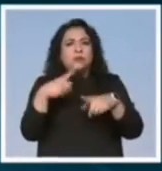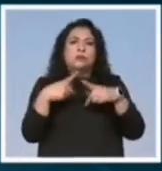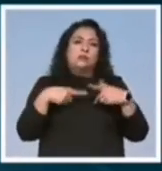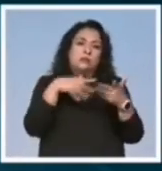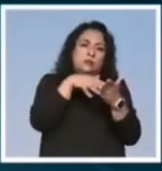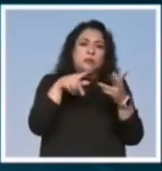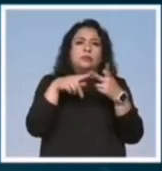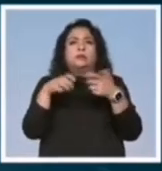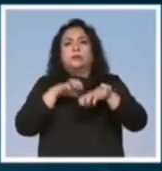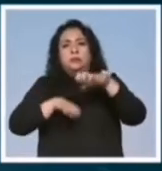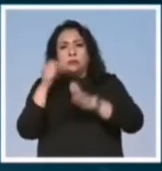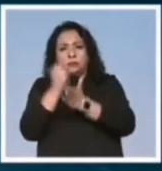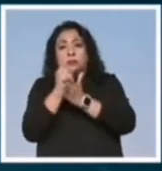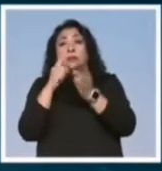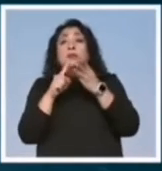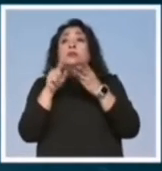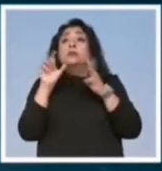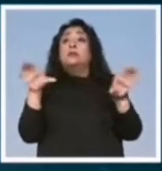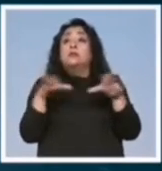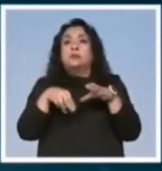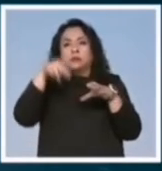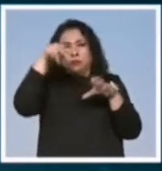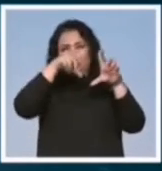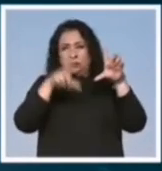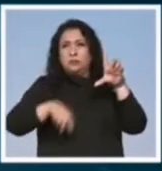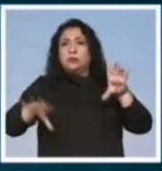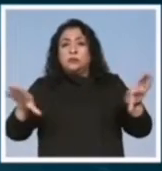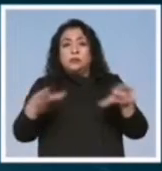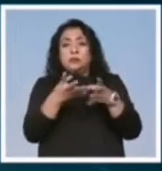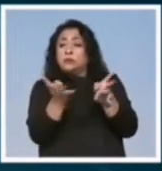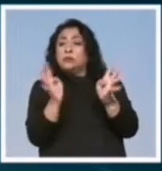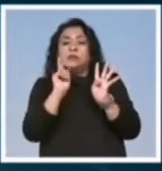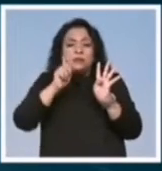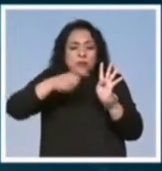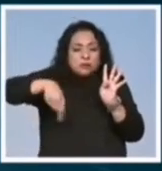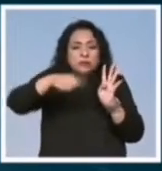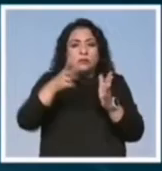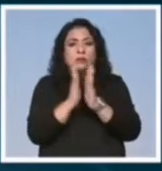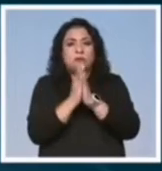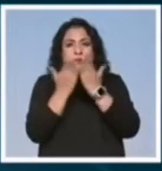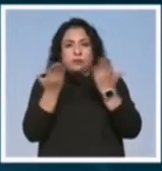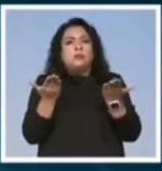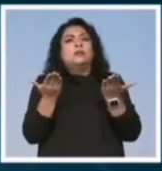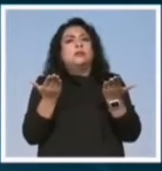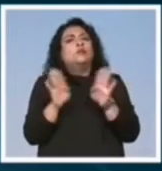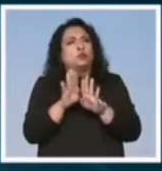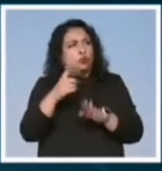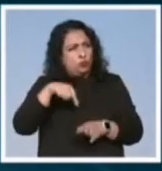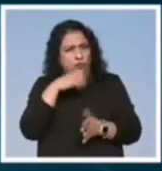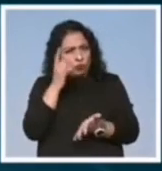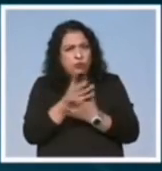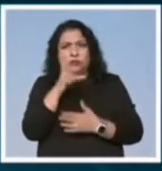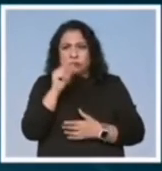editoriales y a la comunidad del norte de México alrededor de los libros, y lo hacemos no solo nosotros, sino